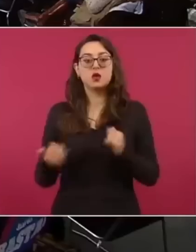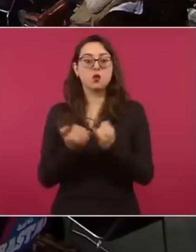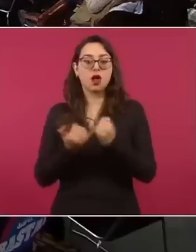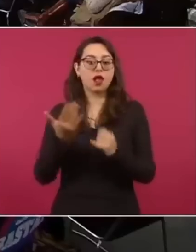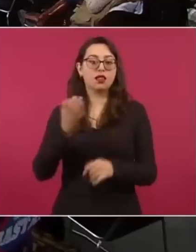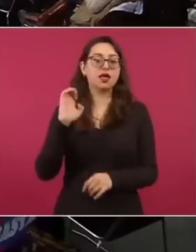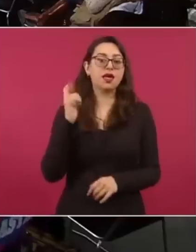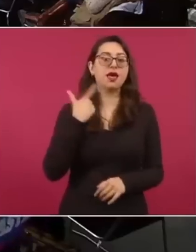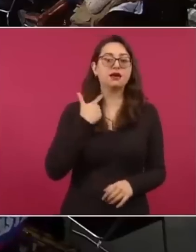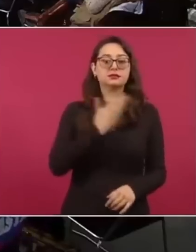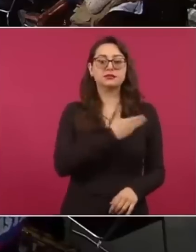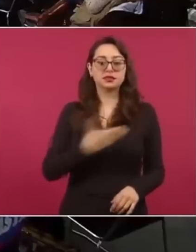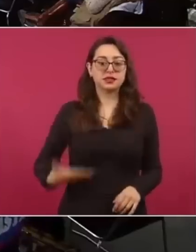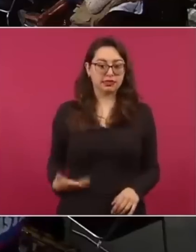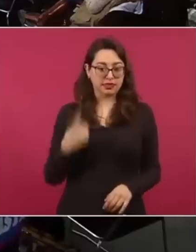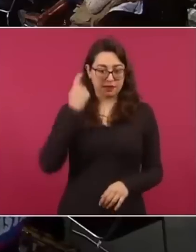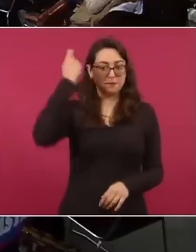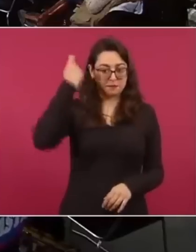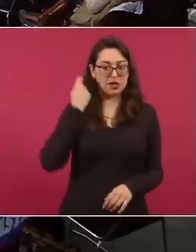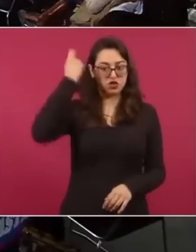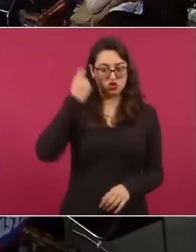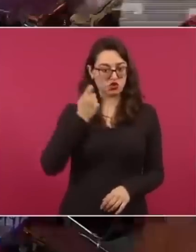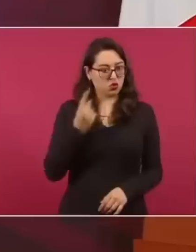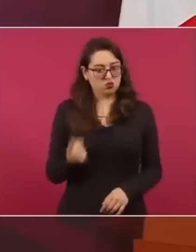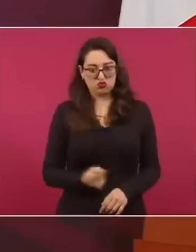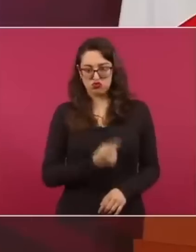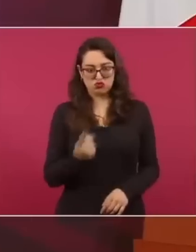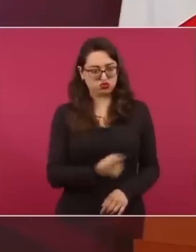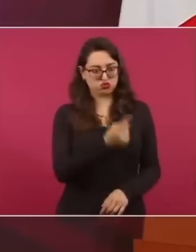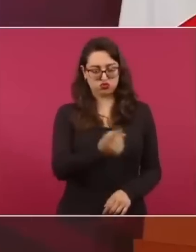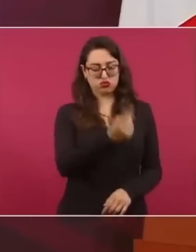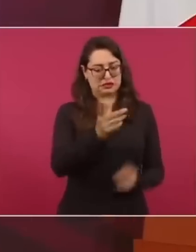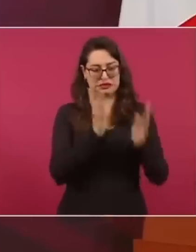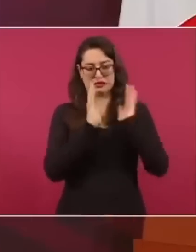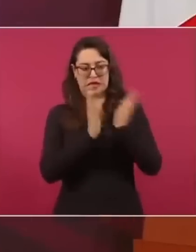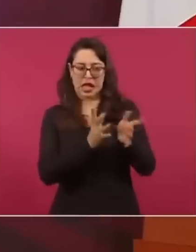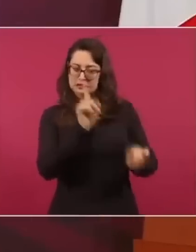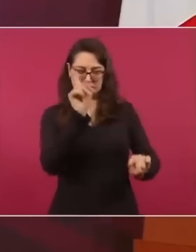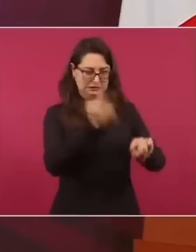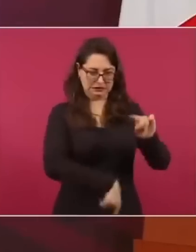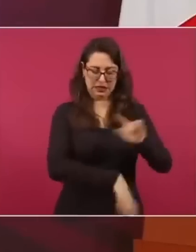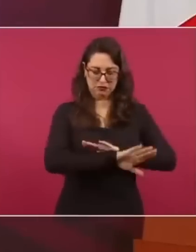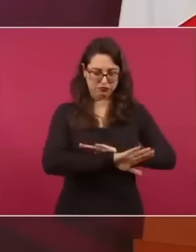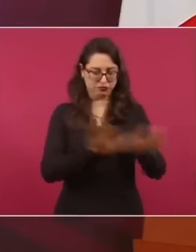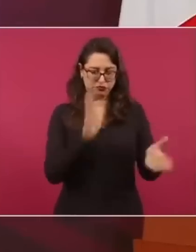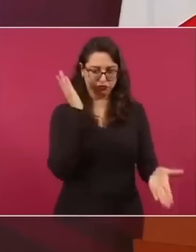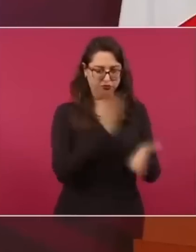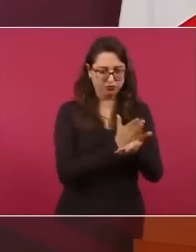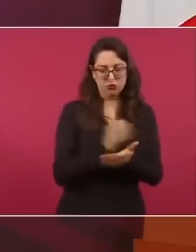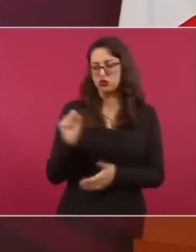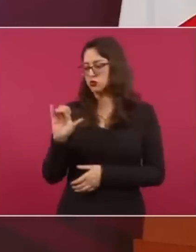expresidentes, ellos lo siguen